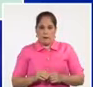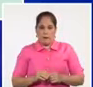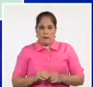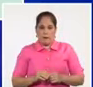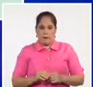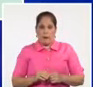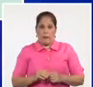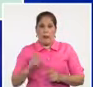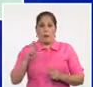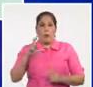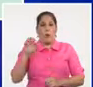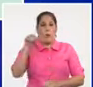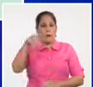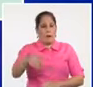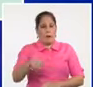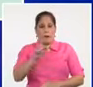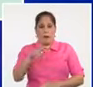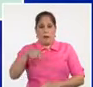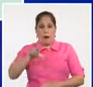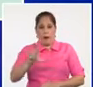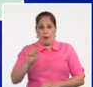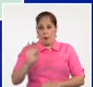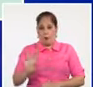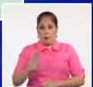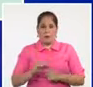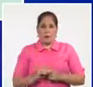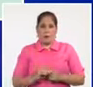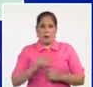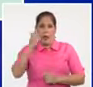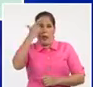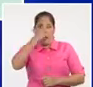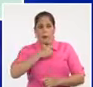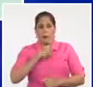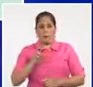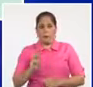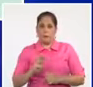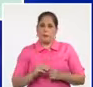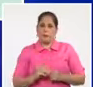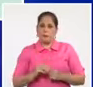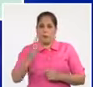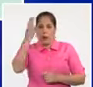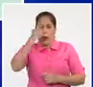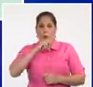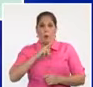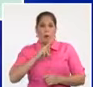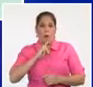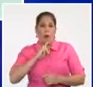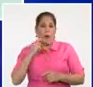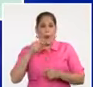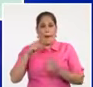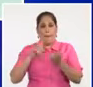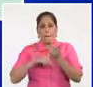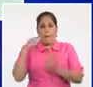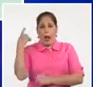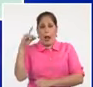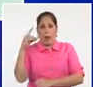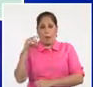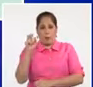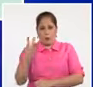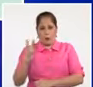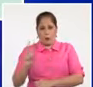Agua con 7, Lajas 4, Abreu 3, Aguada de Pasajero y Palmira con 2 cada